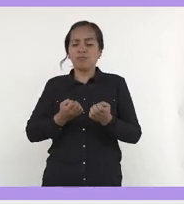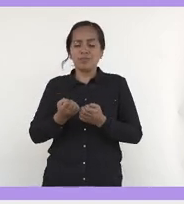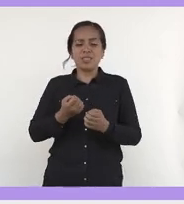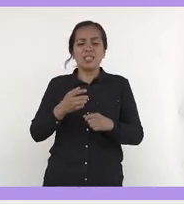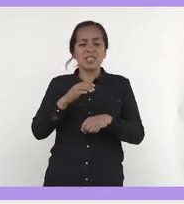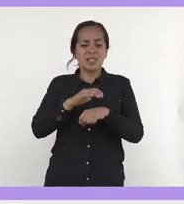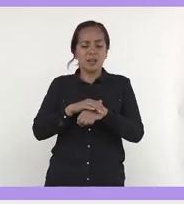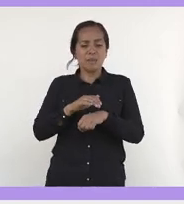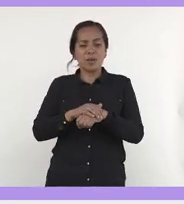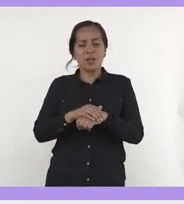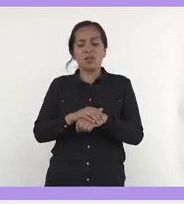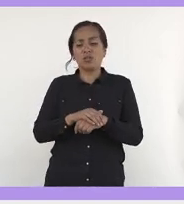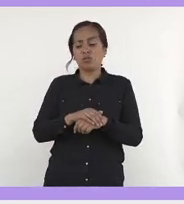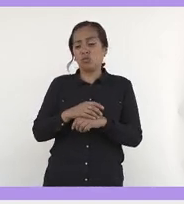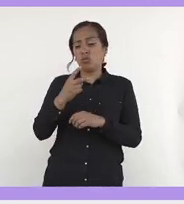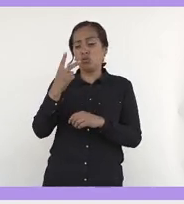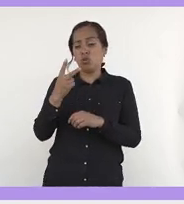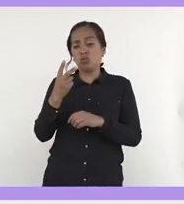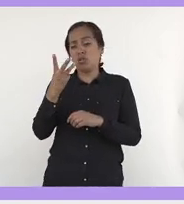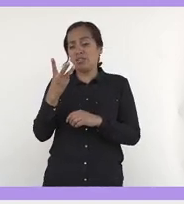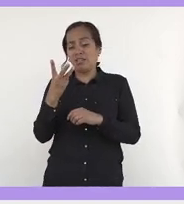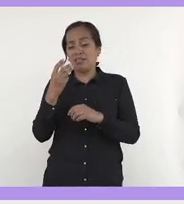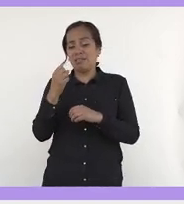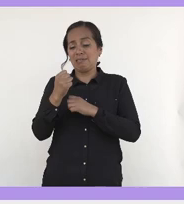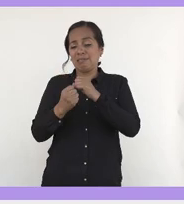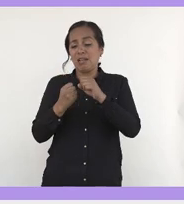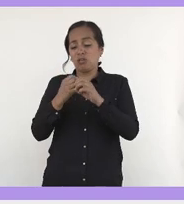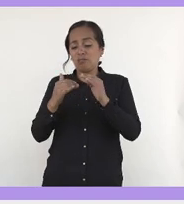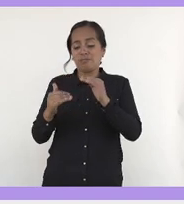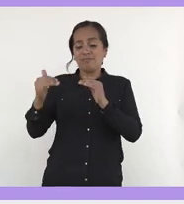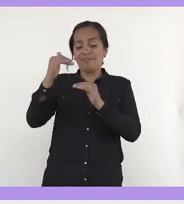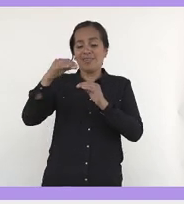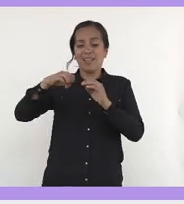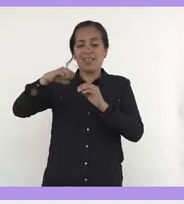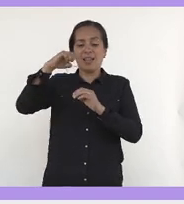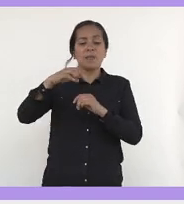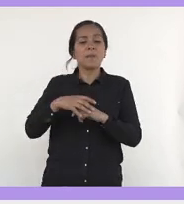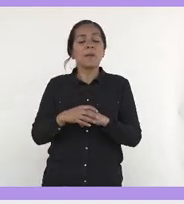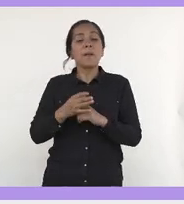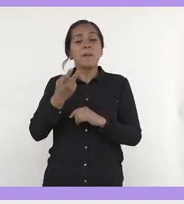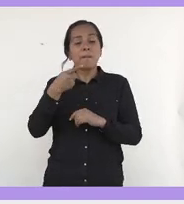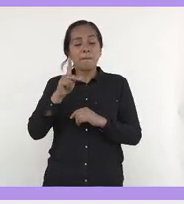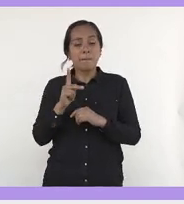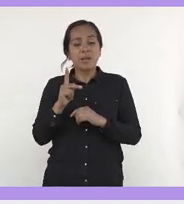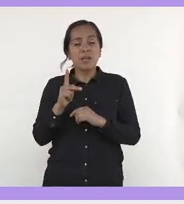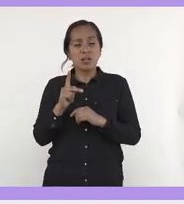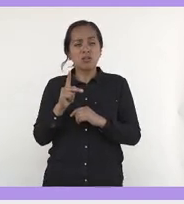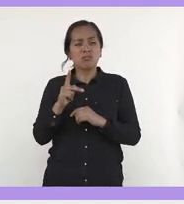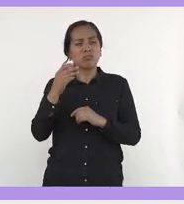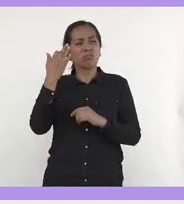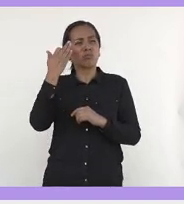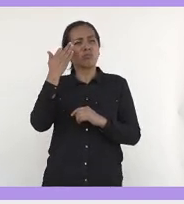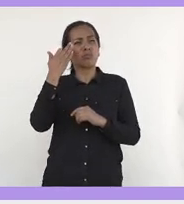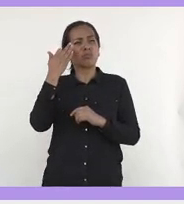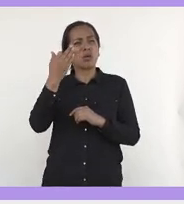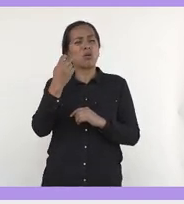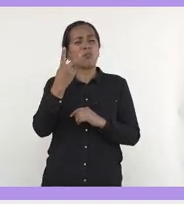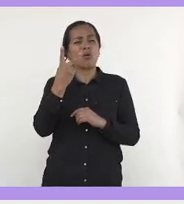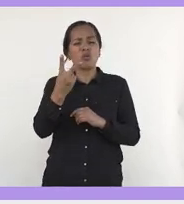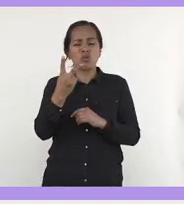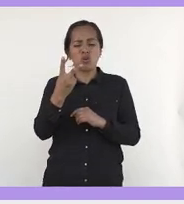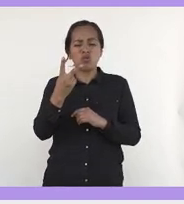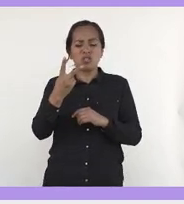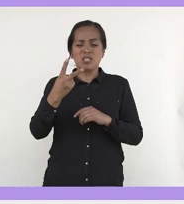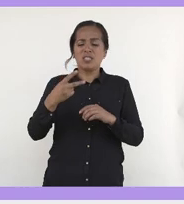dos tres años más grandes que tenían equipo en otras escuelas Y tal Pero creo que pasaron como los primeros dos partidos